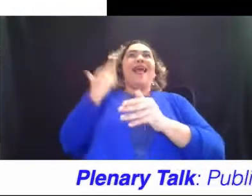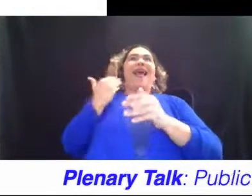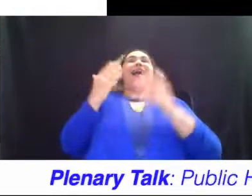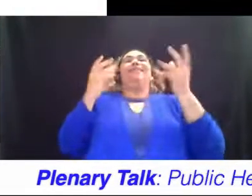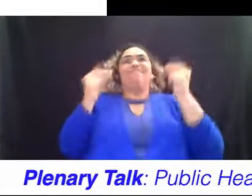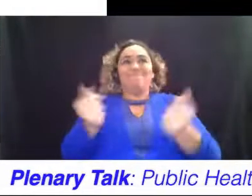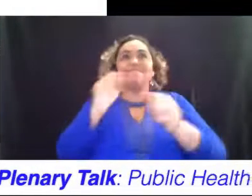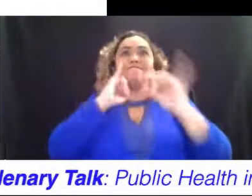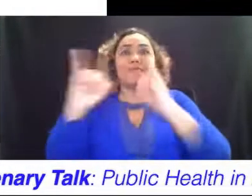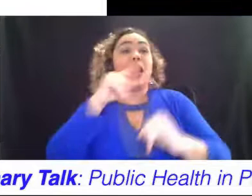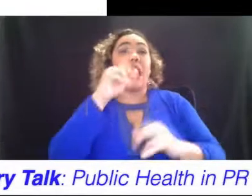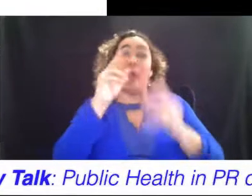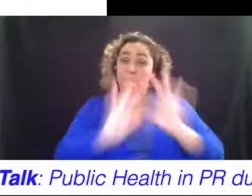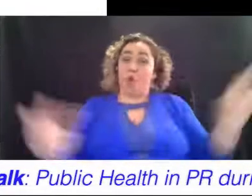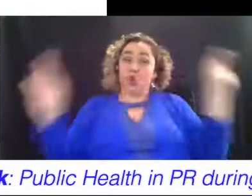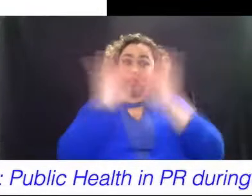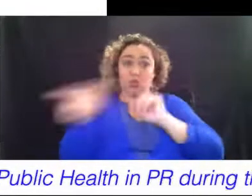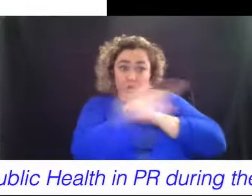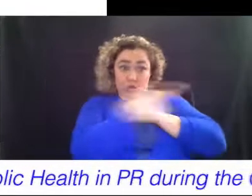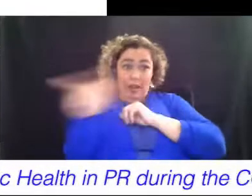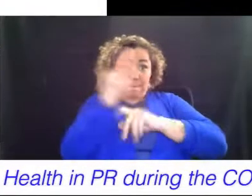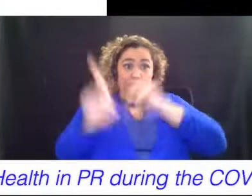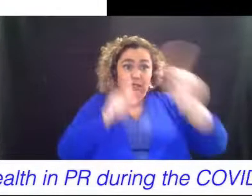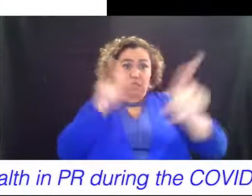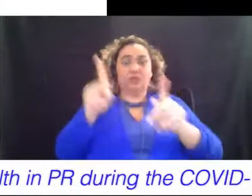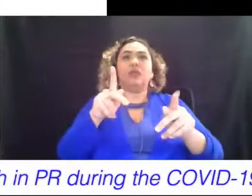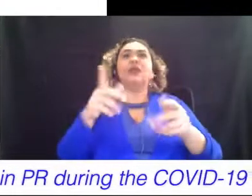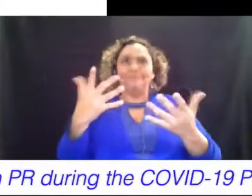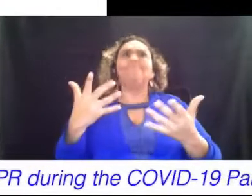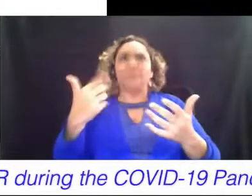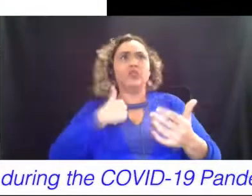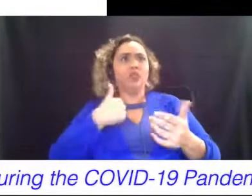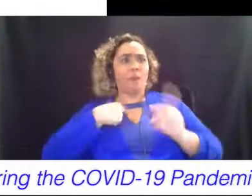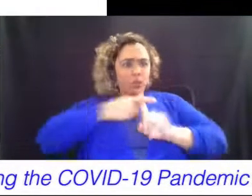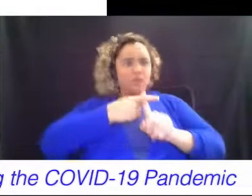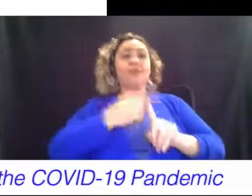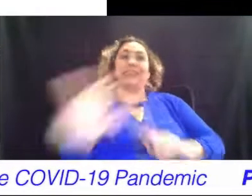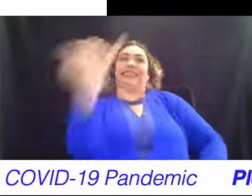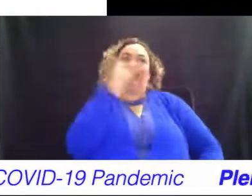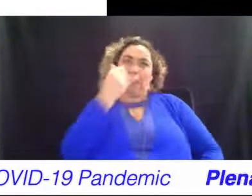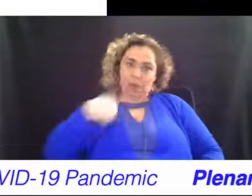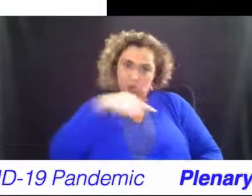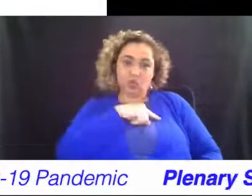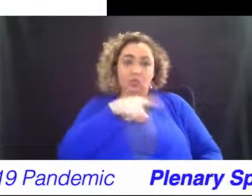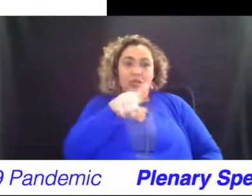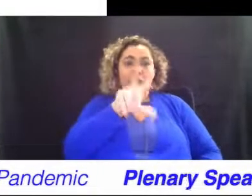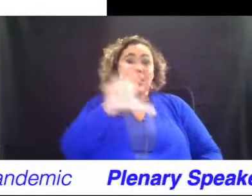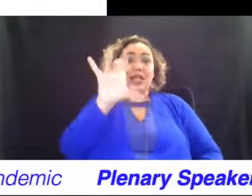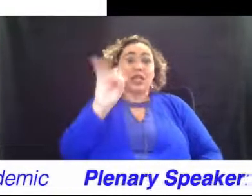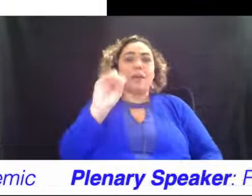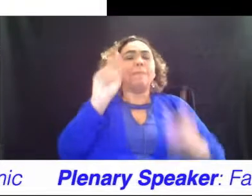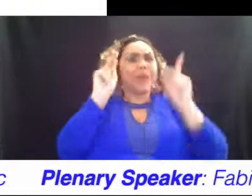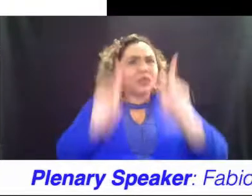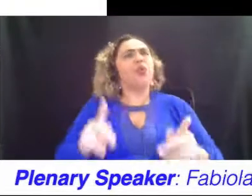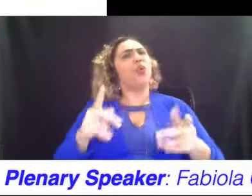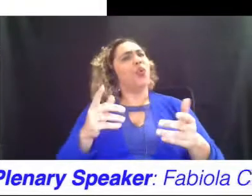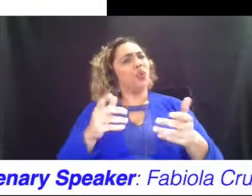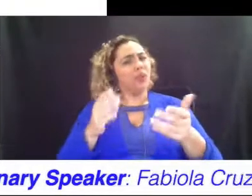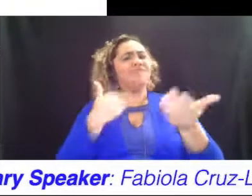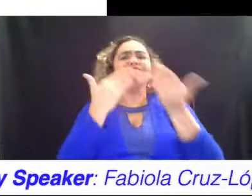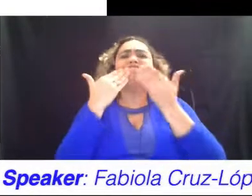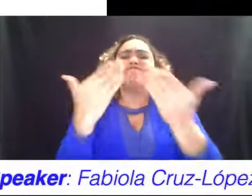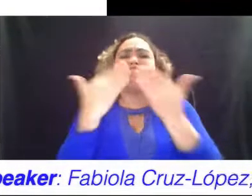la comunidad sea parte de la respuesta y también nos llame. Estas 380 personas, les